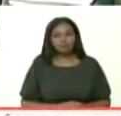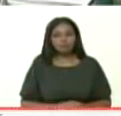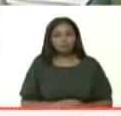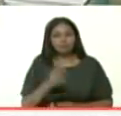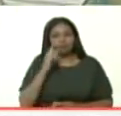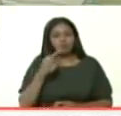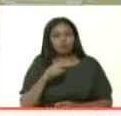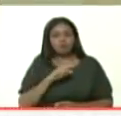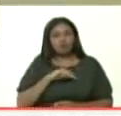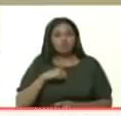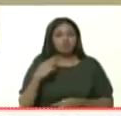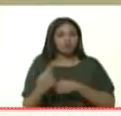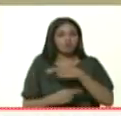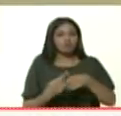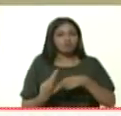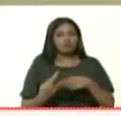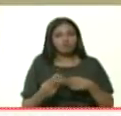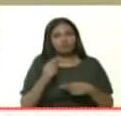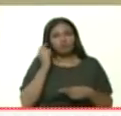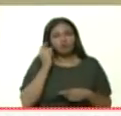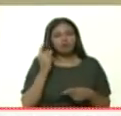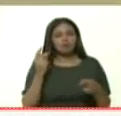Modestamente es nuestra revolución feminista,